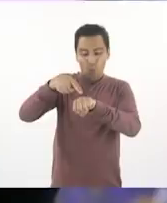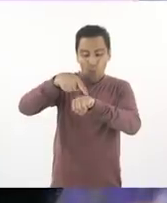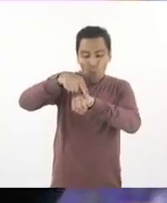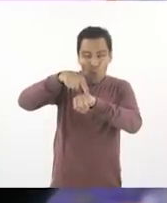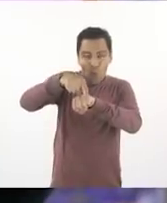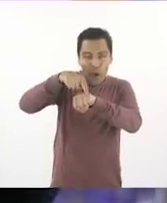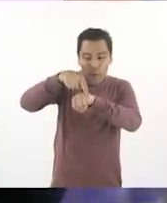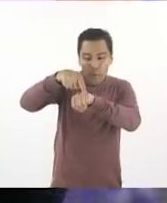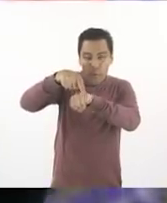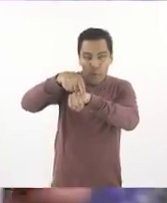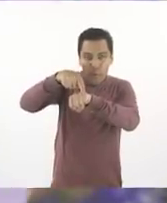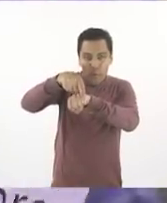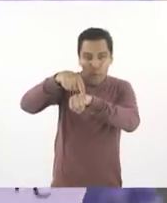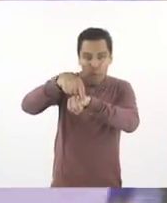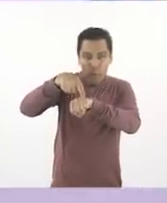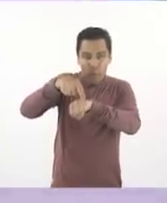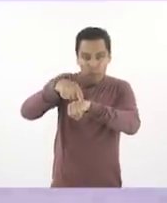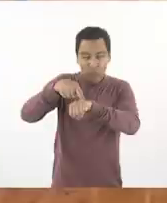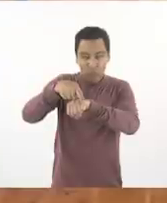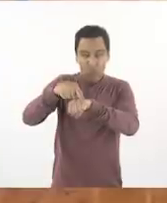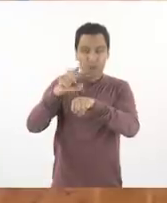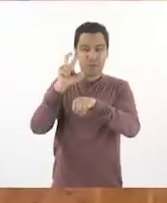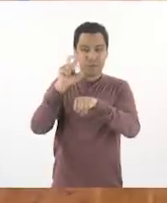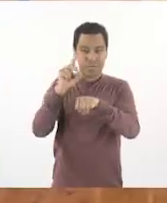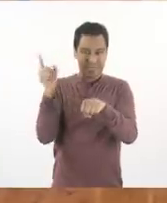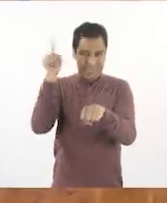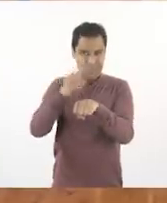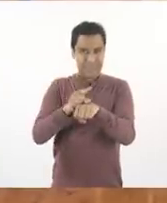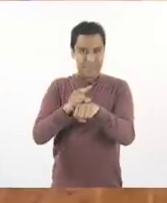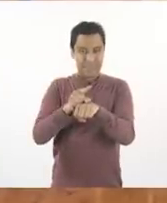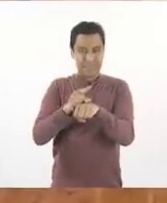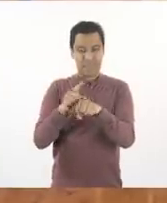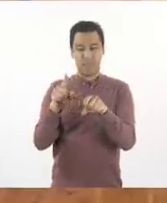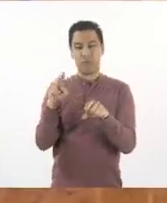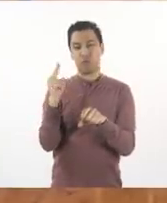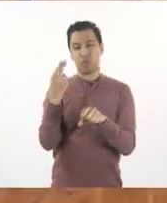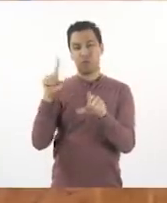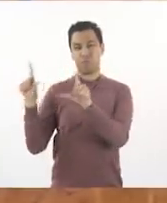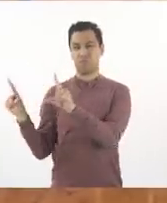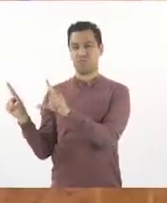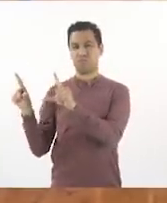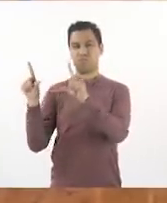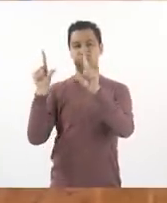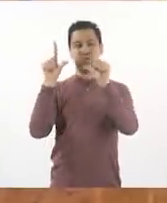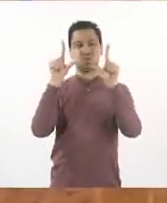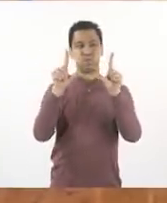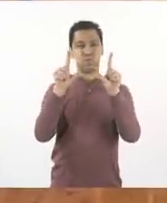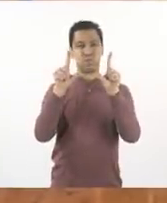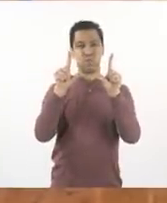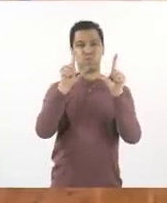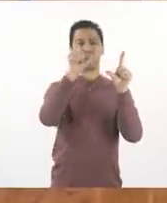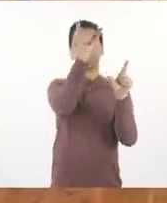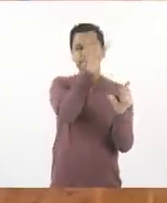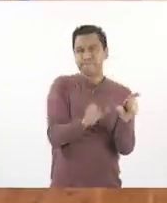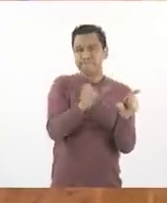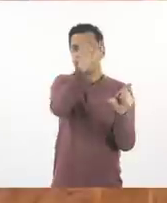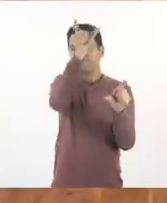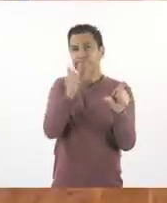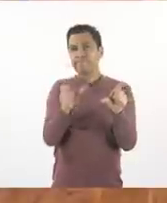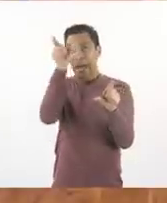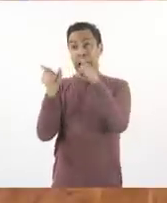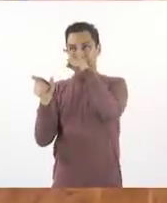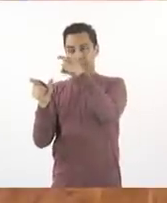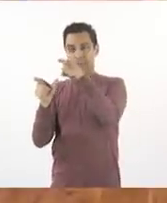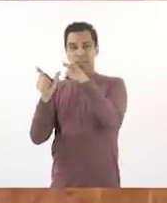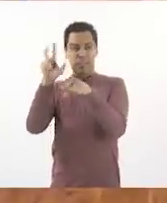que tengo aquí en el puño. Entonces, muy bien. Noviembre va en la casilla de los 30 días. 30